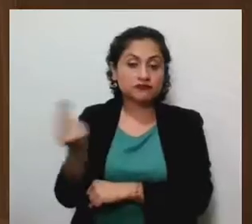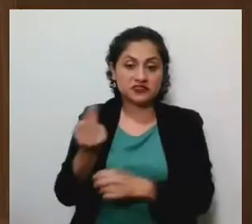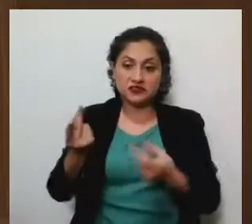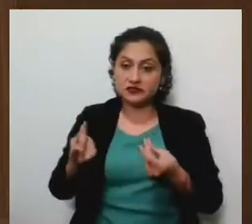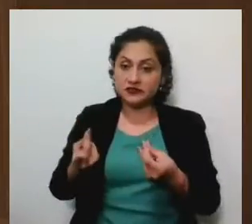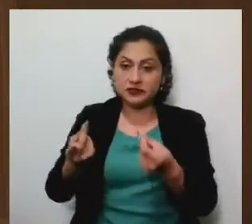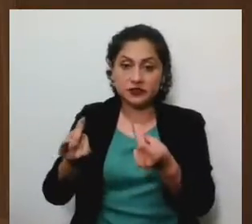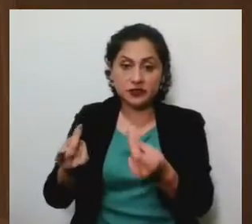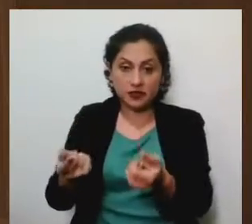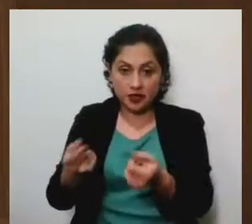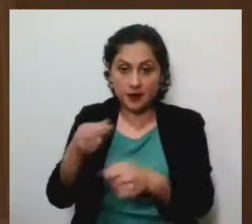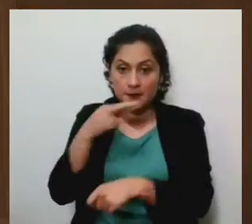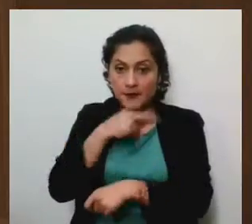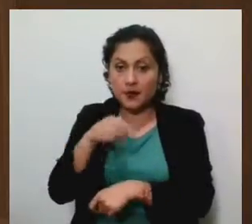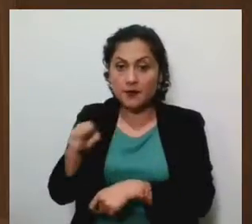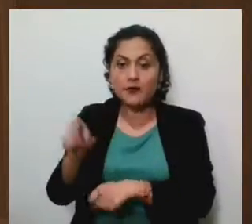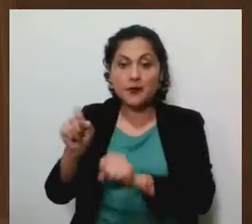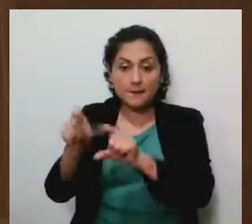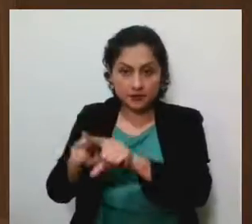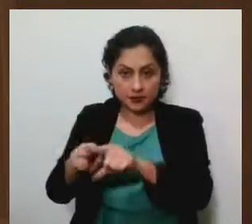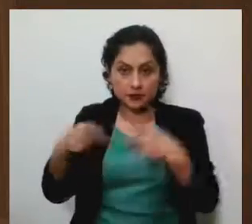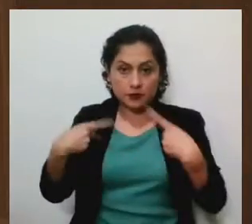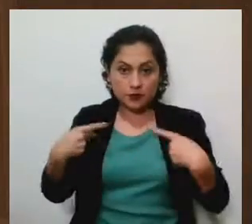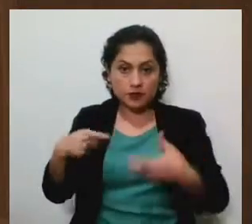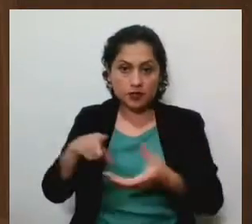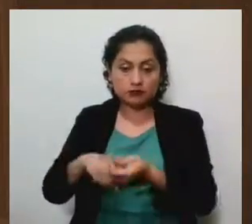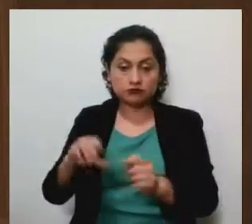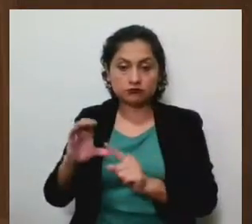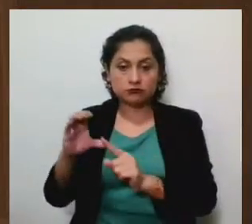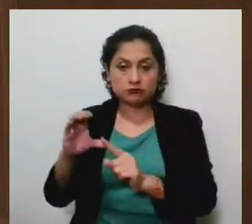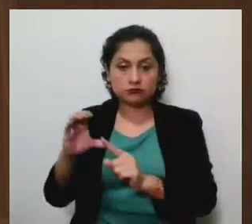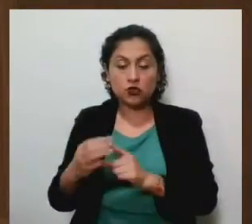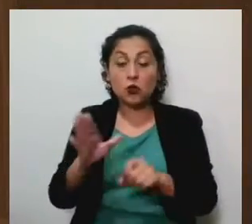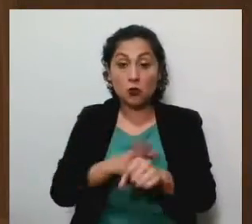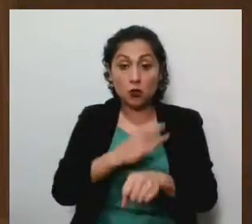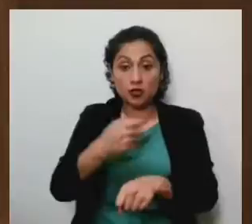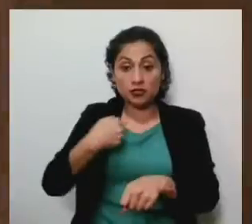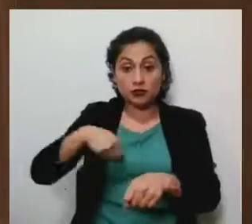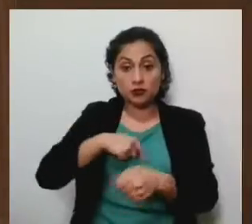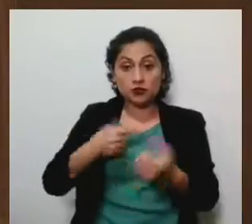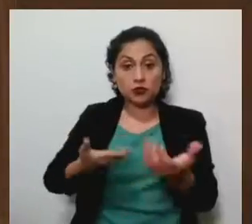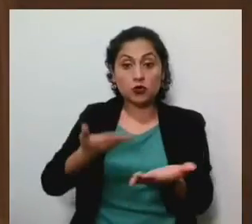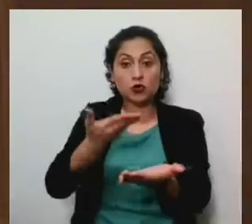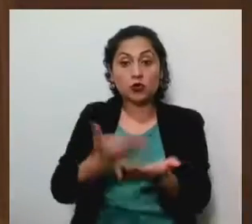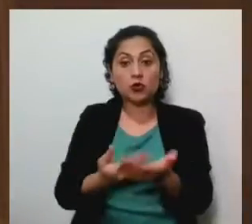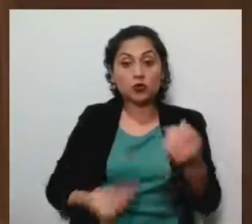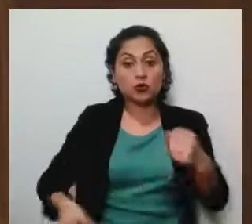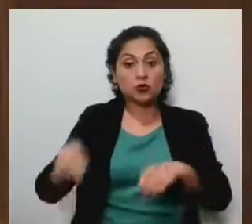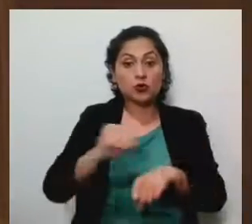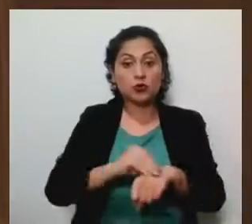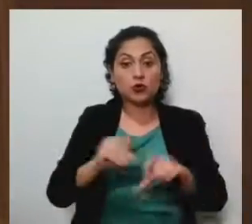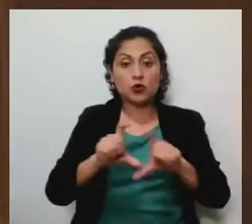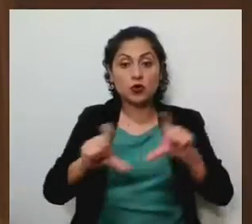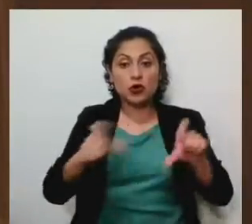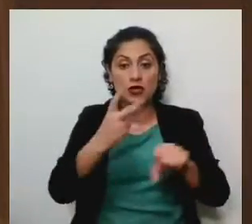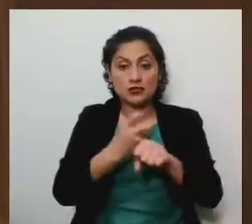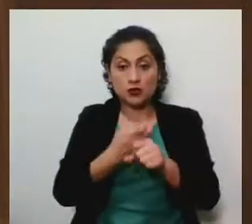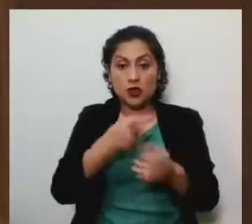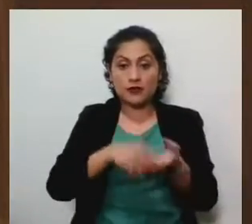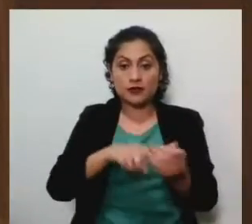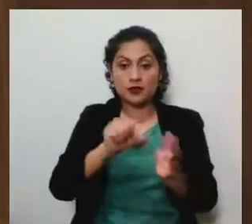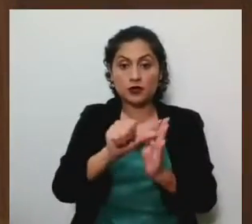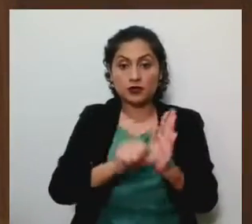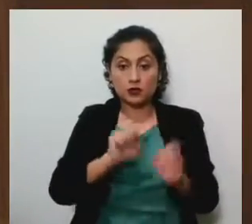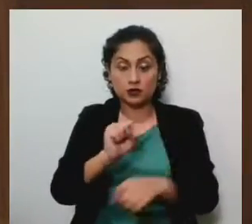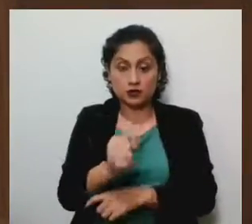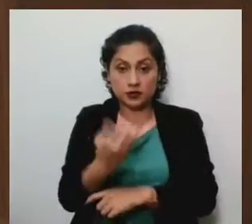parte de los integrantes de la misma. Por ello, se propone adicionar un segundo párrafo al artículo 65 para establecer que la integración